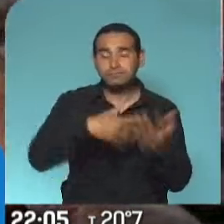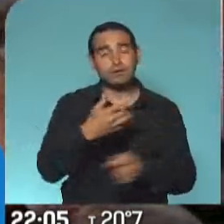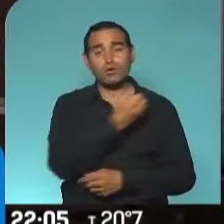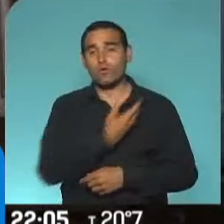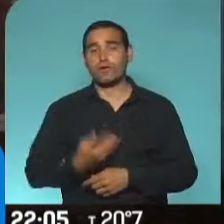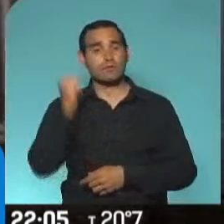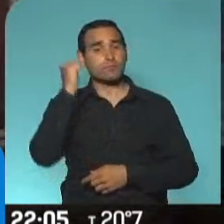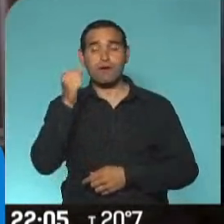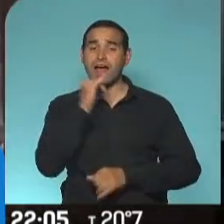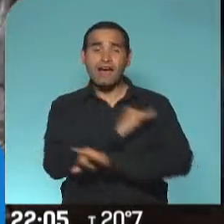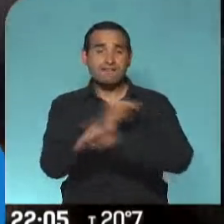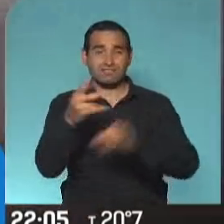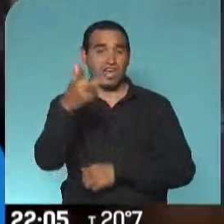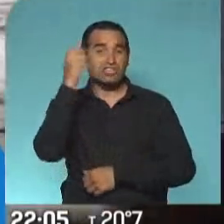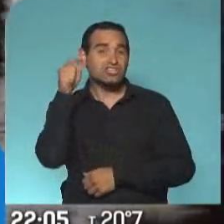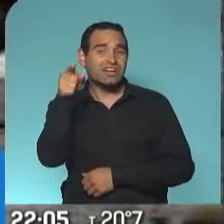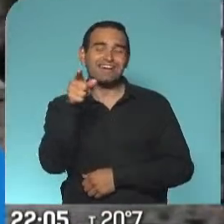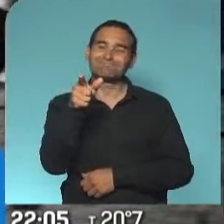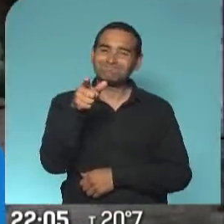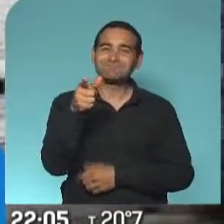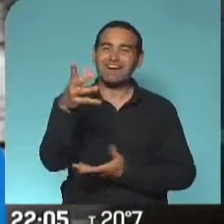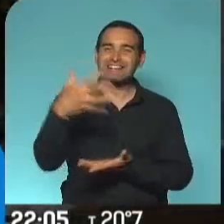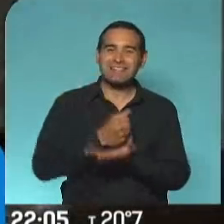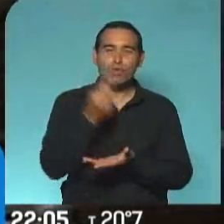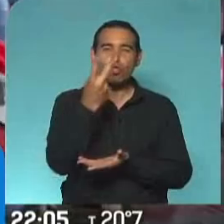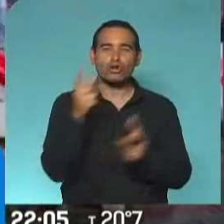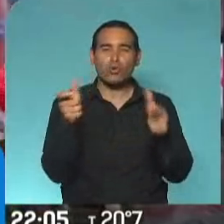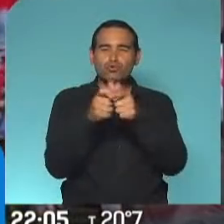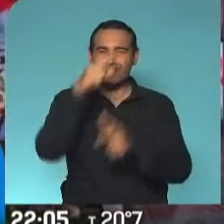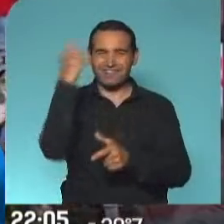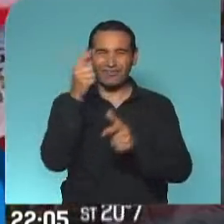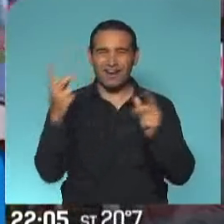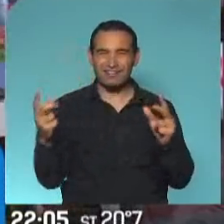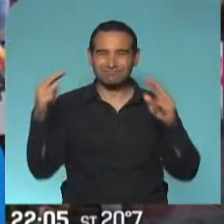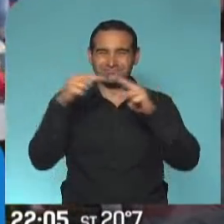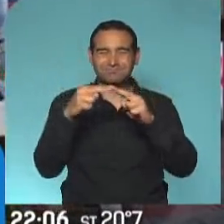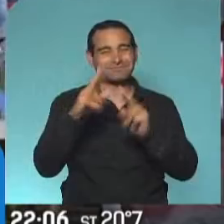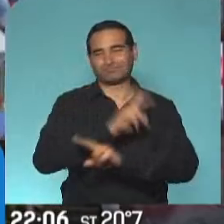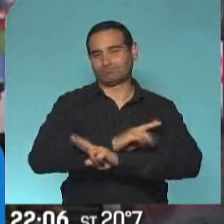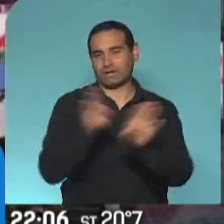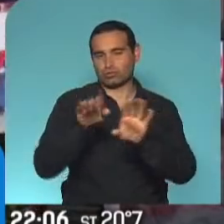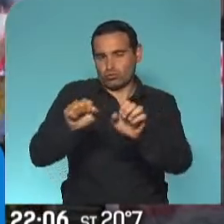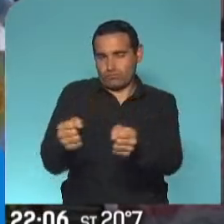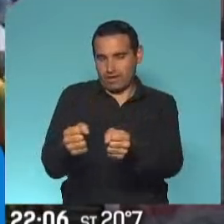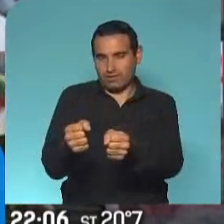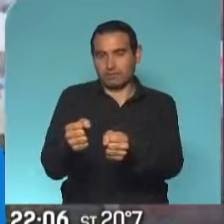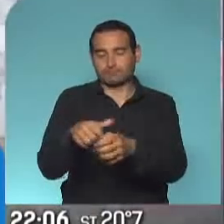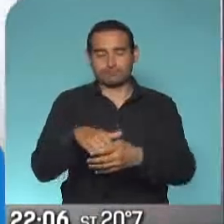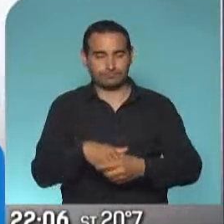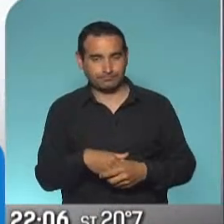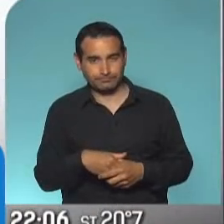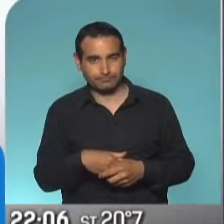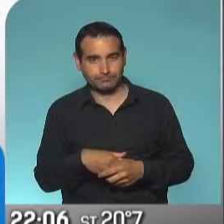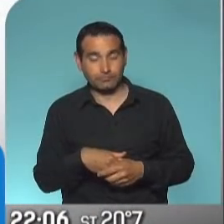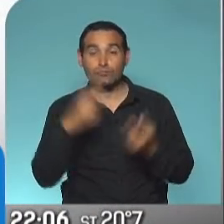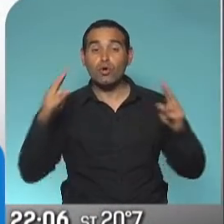que Chile renuncia a ser anfitriona de 2 importantes reuniones internacionales a las que el gobierno le asignaba la máxima importancia.